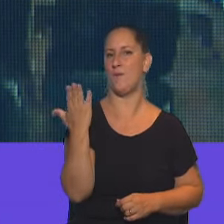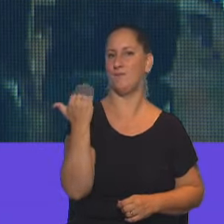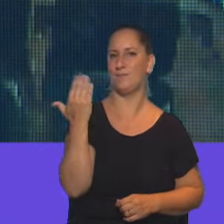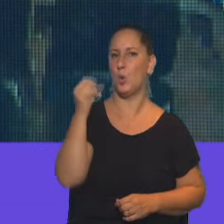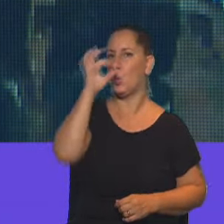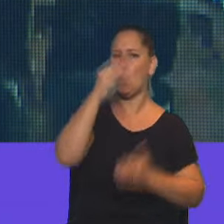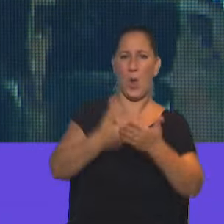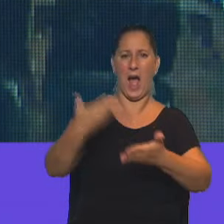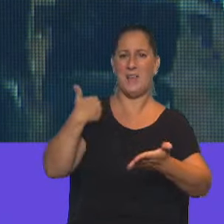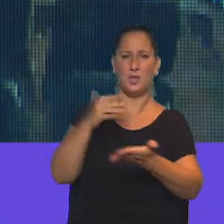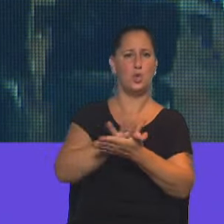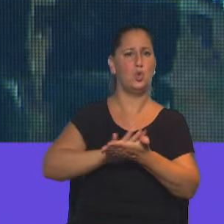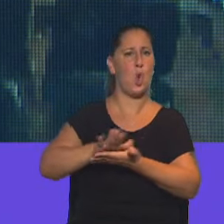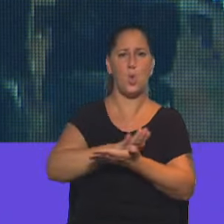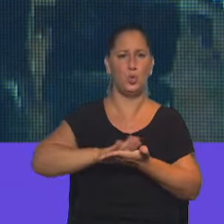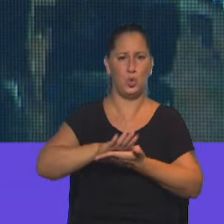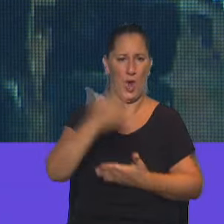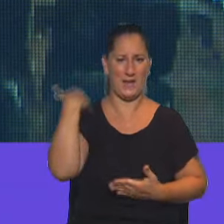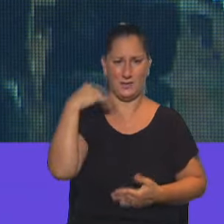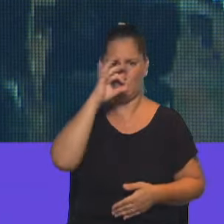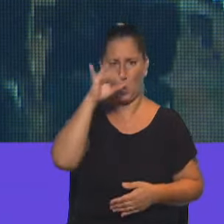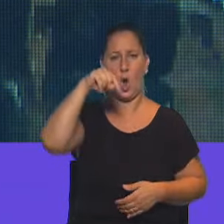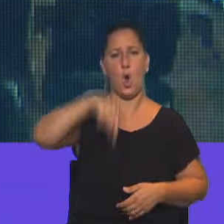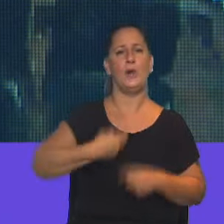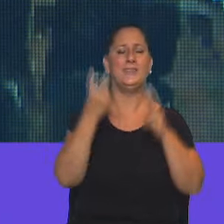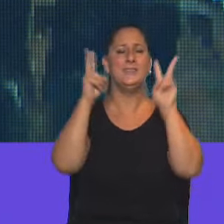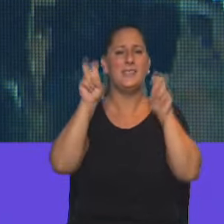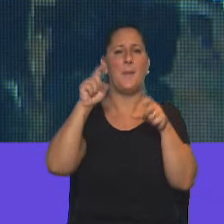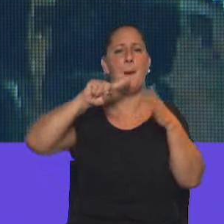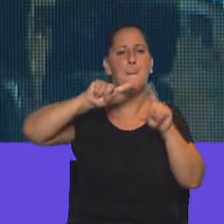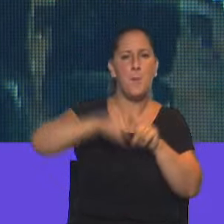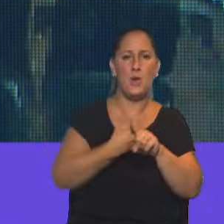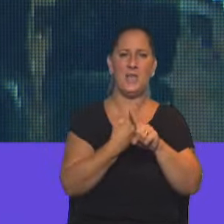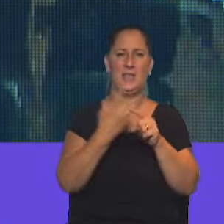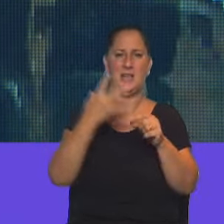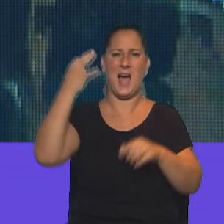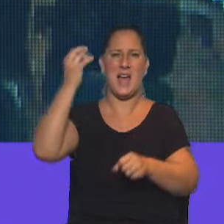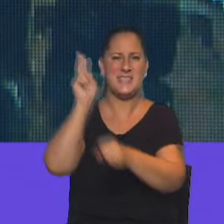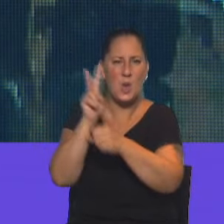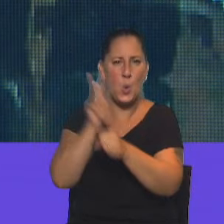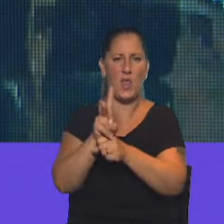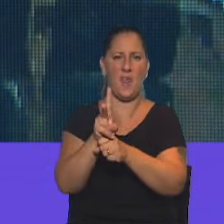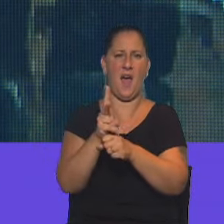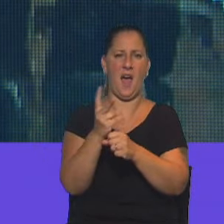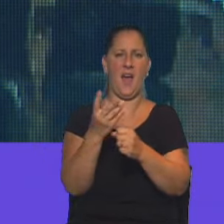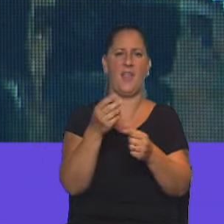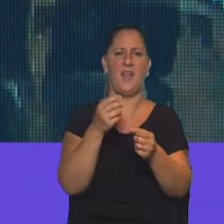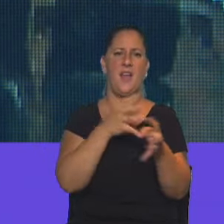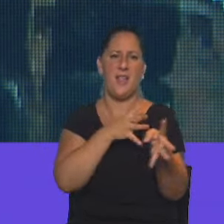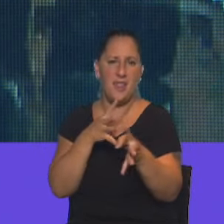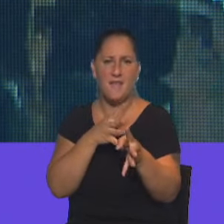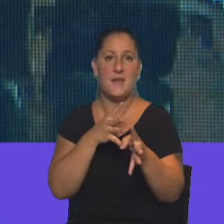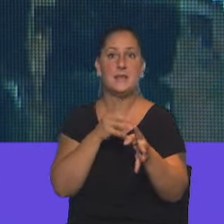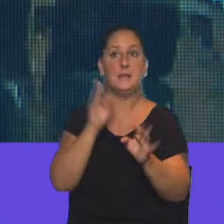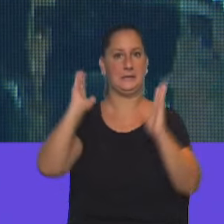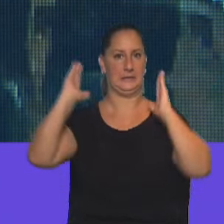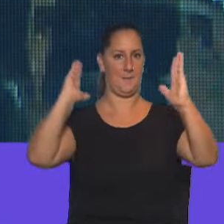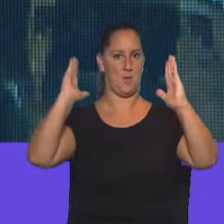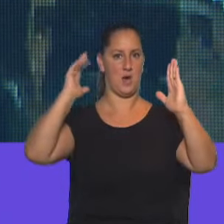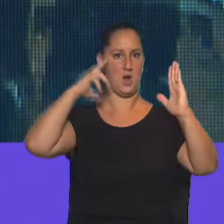se resolvió todo lo que vemos hoy en cuanto a política de seguridad y defensa en europa son cosas que se plantearon en los 90